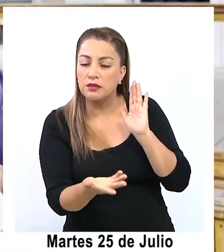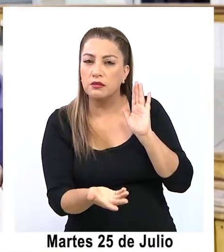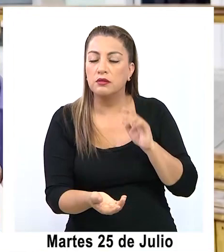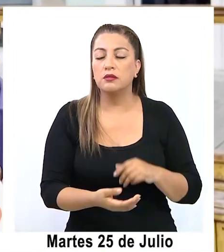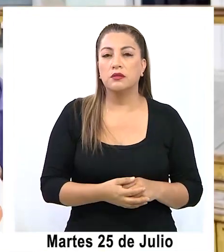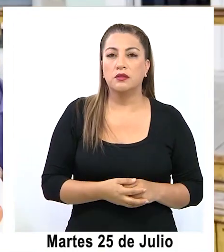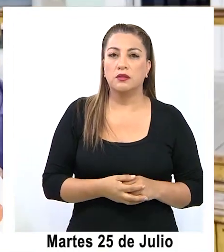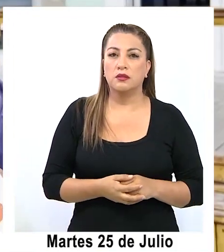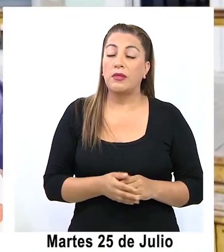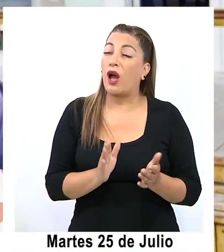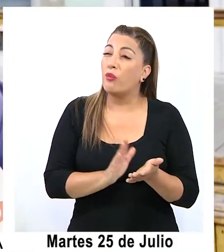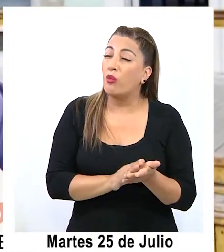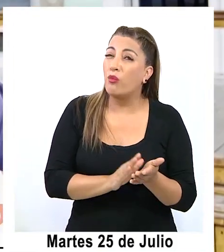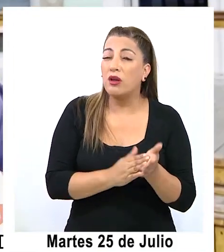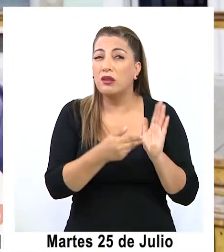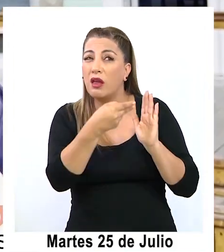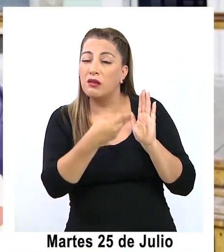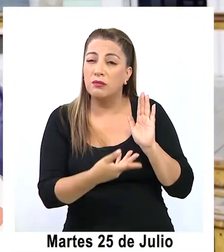La proposición,